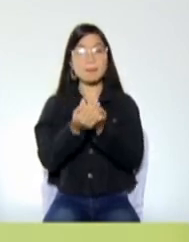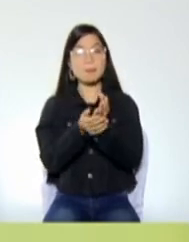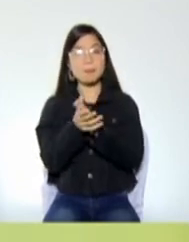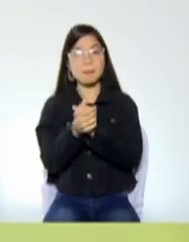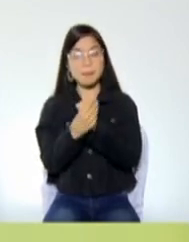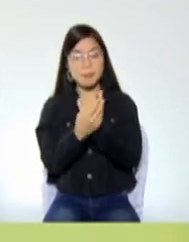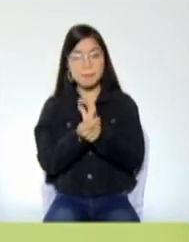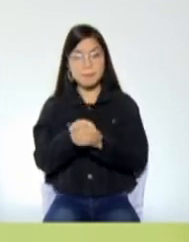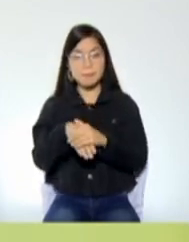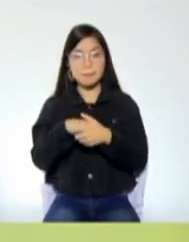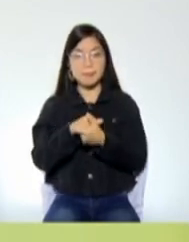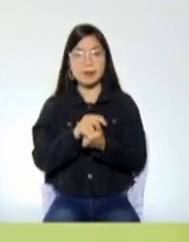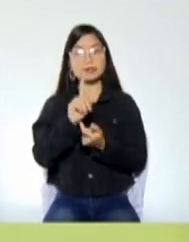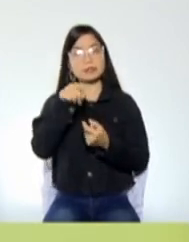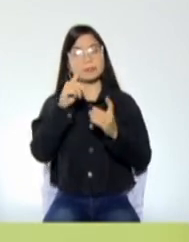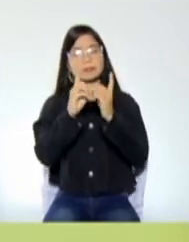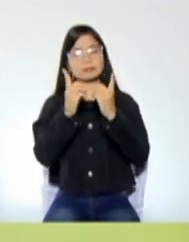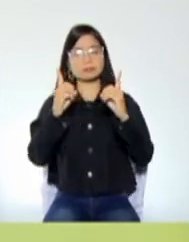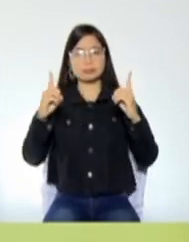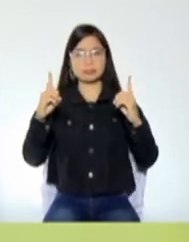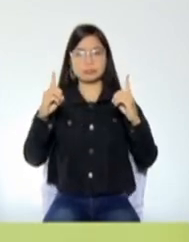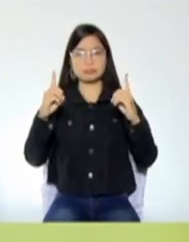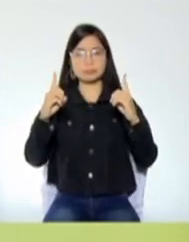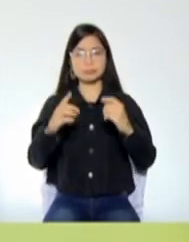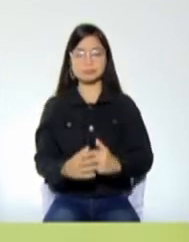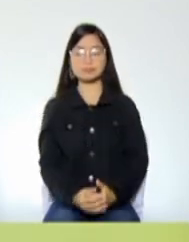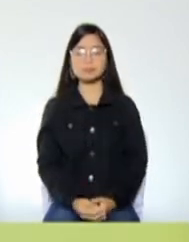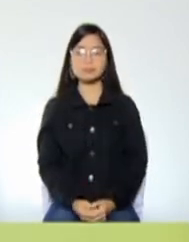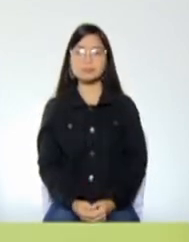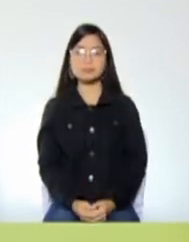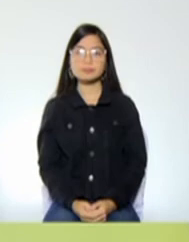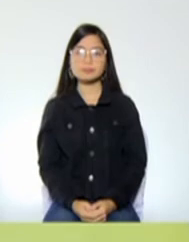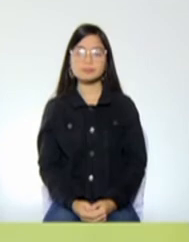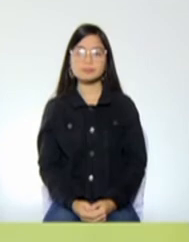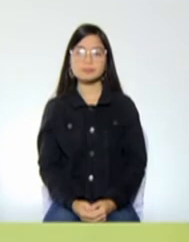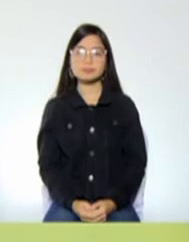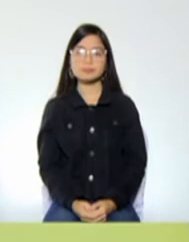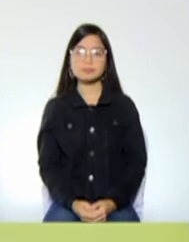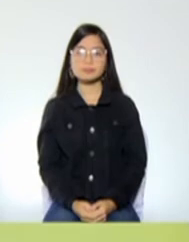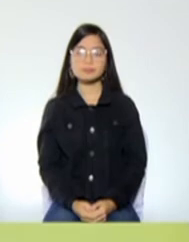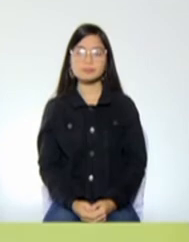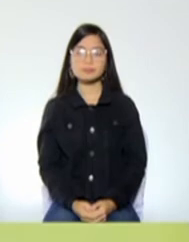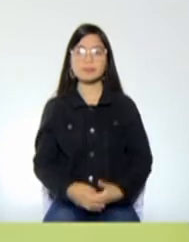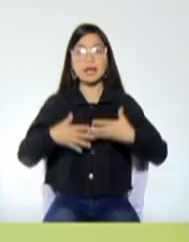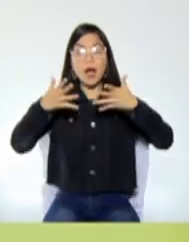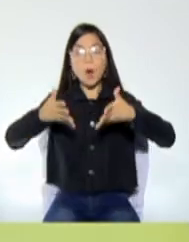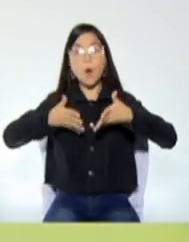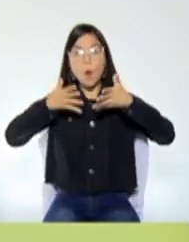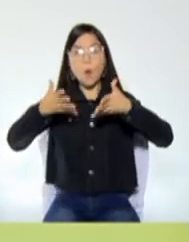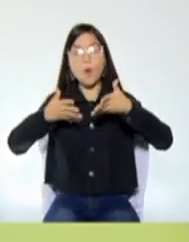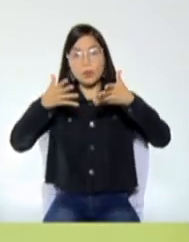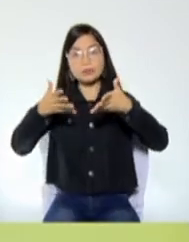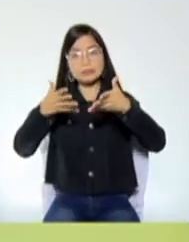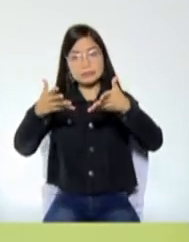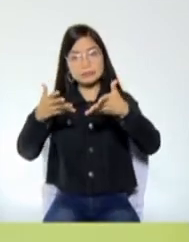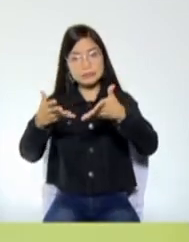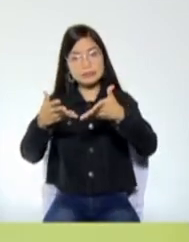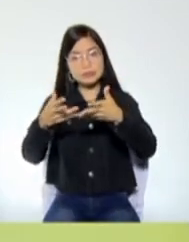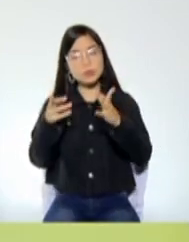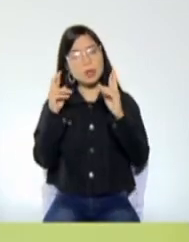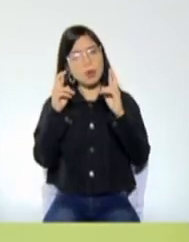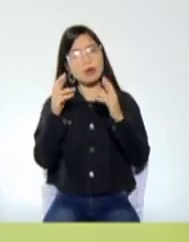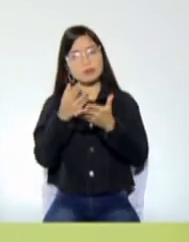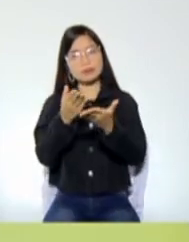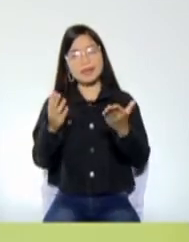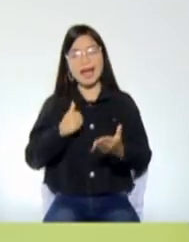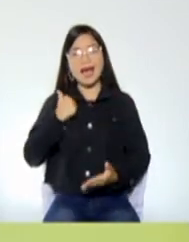con frecuencia y debemos mantener el distanciamiento. Y esperamos que las orientaciones y recomendaciones que les hemos dado el día de hoy les sean de